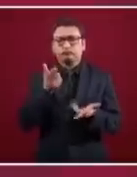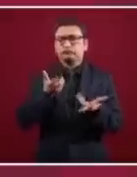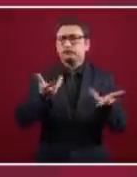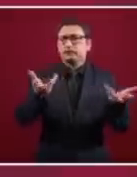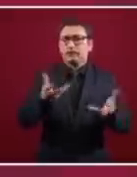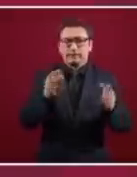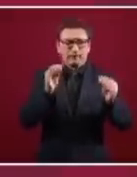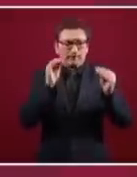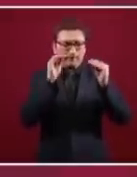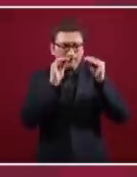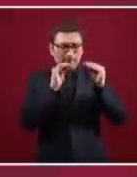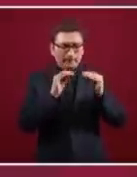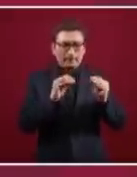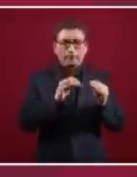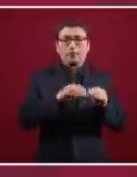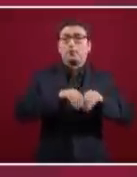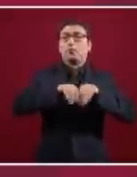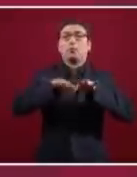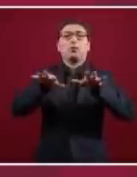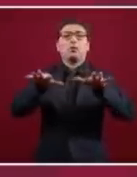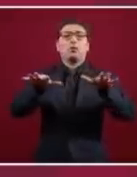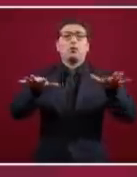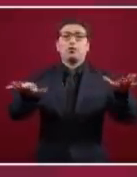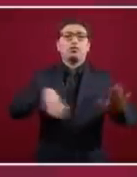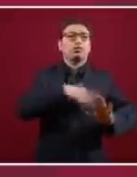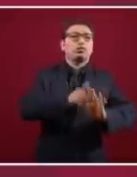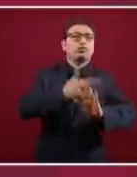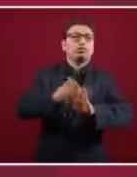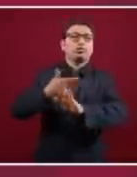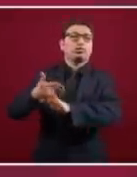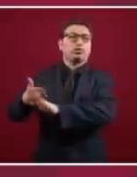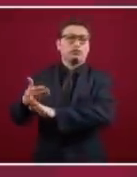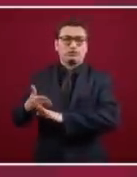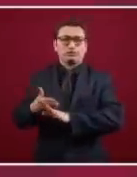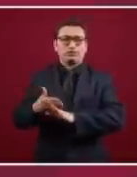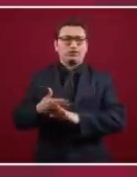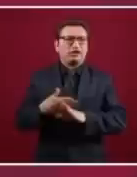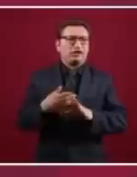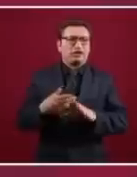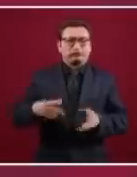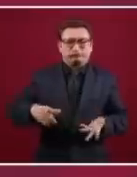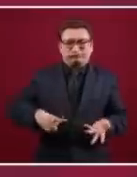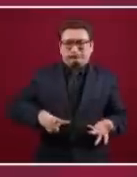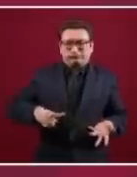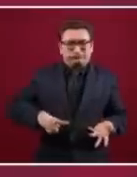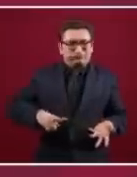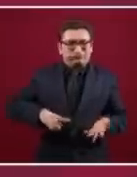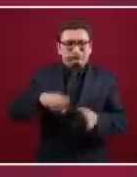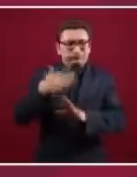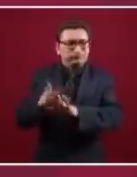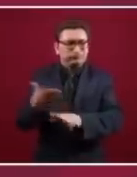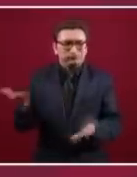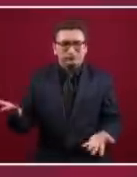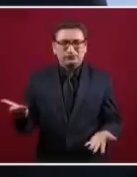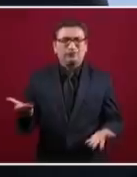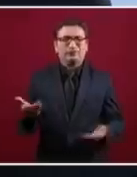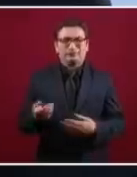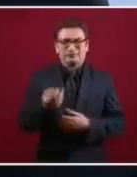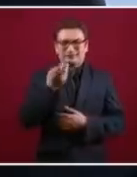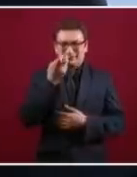y desatar ataques al gobierno y eso